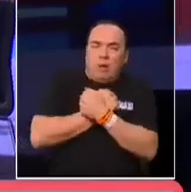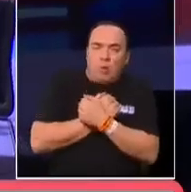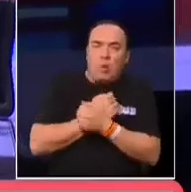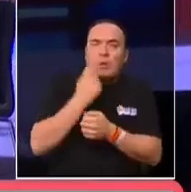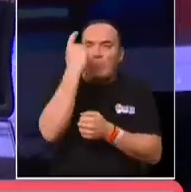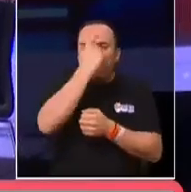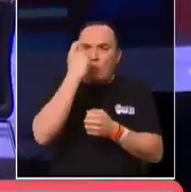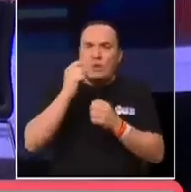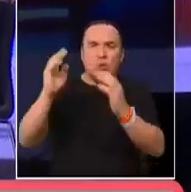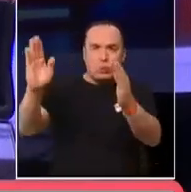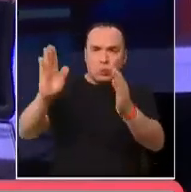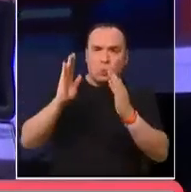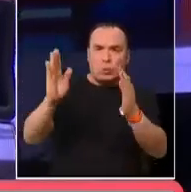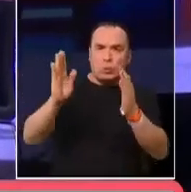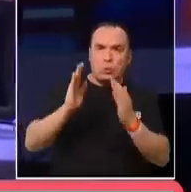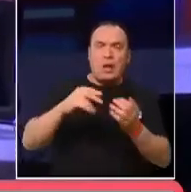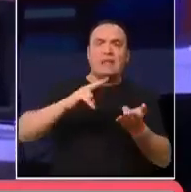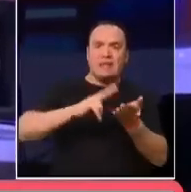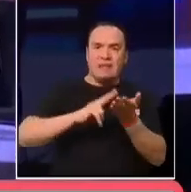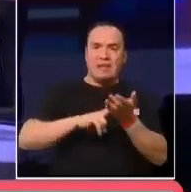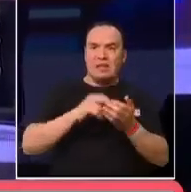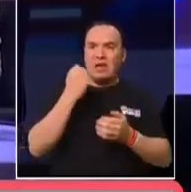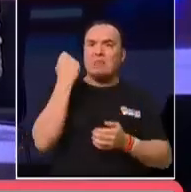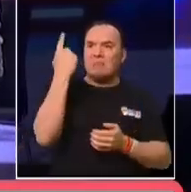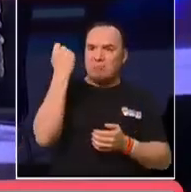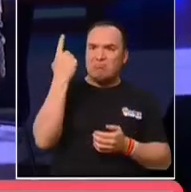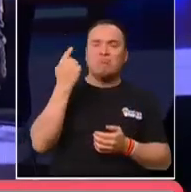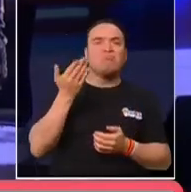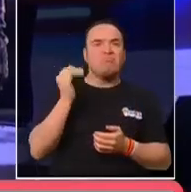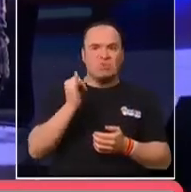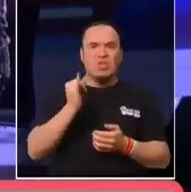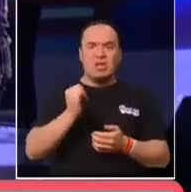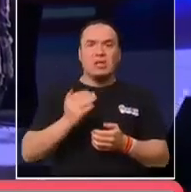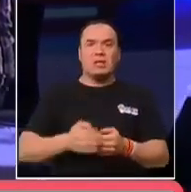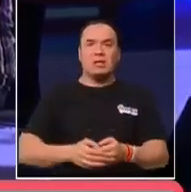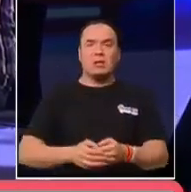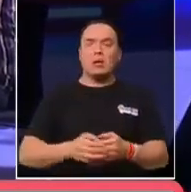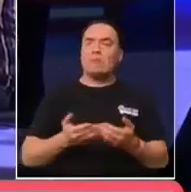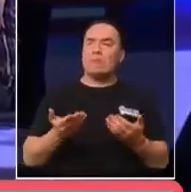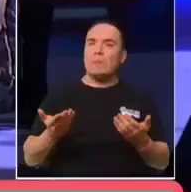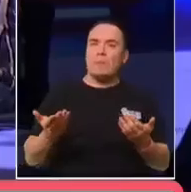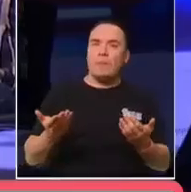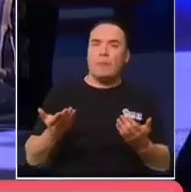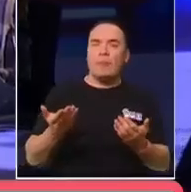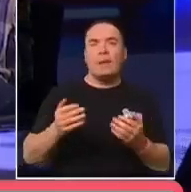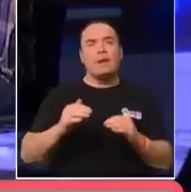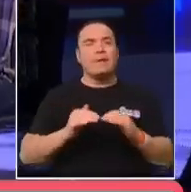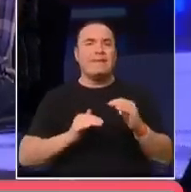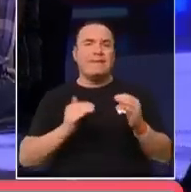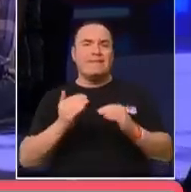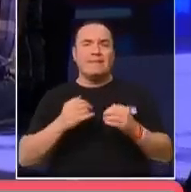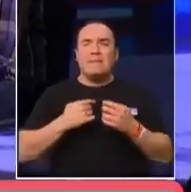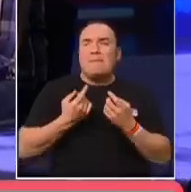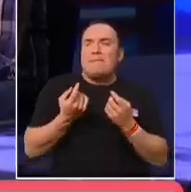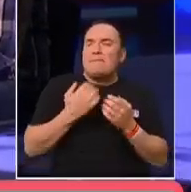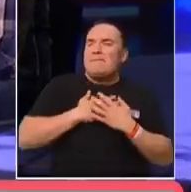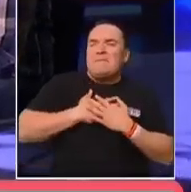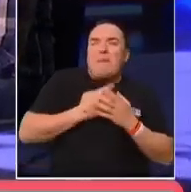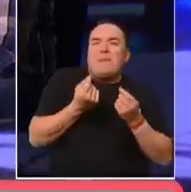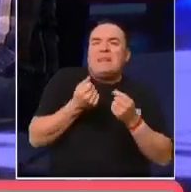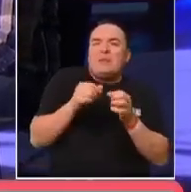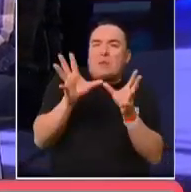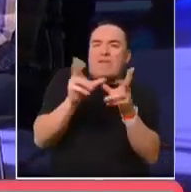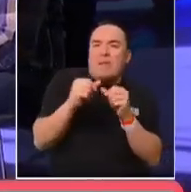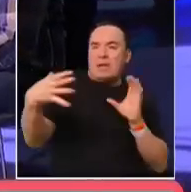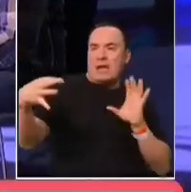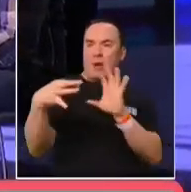preocupación, de verdad que se nota mucho y uno llega a formar como un lazo familiar con el